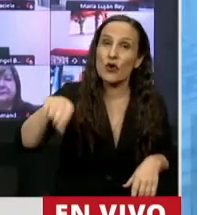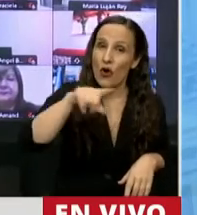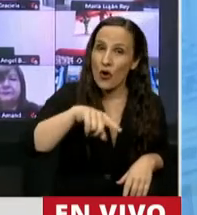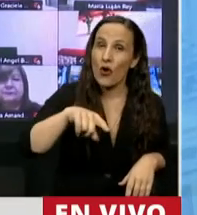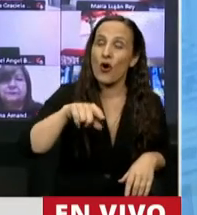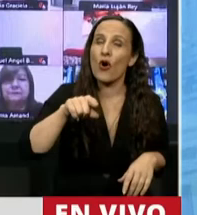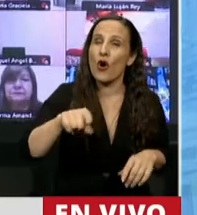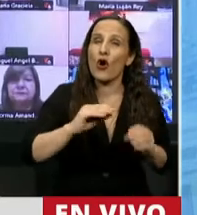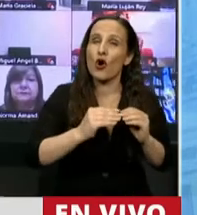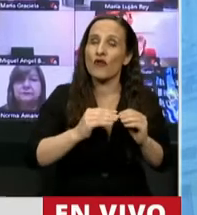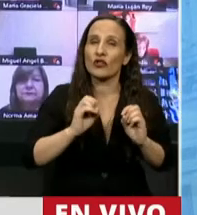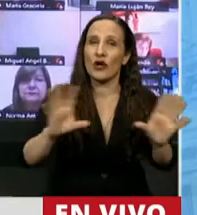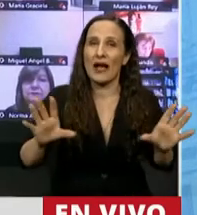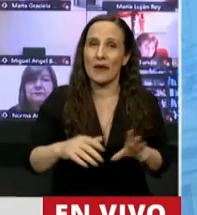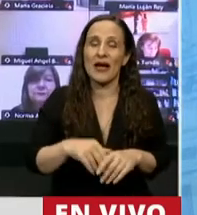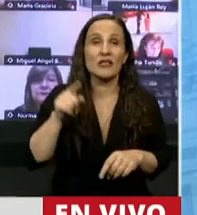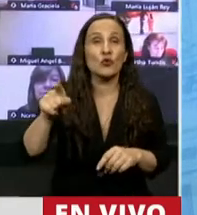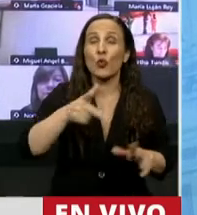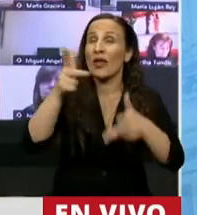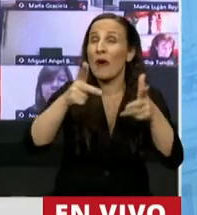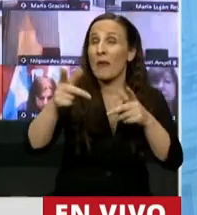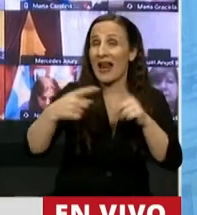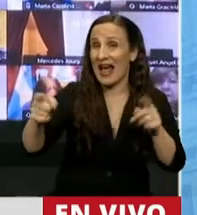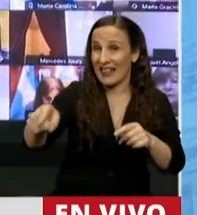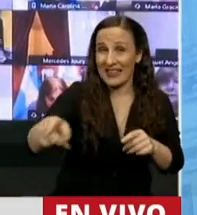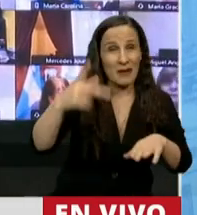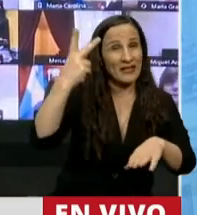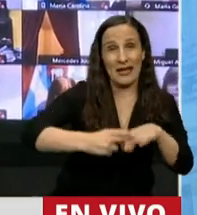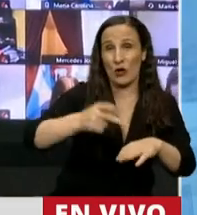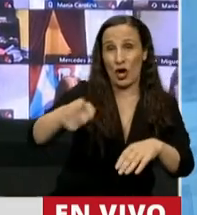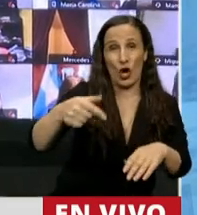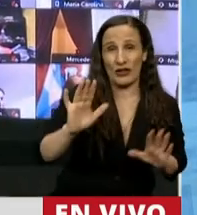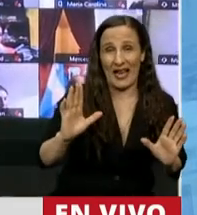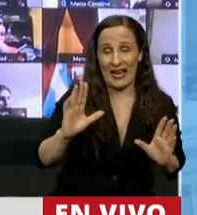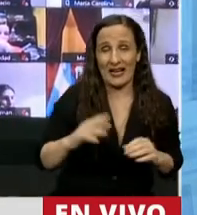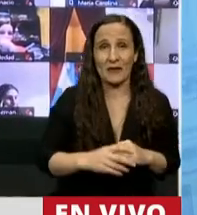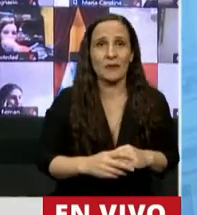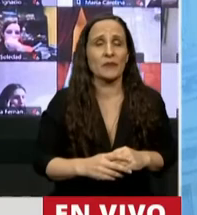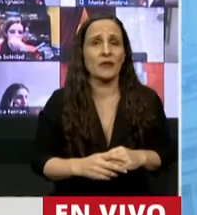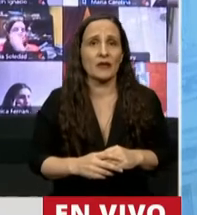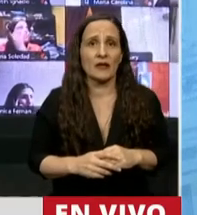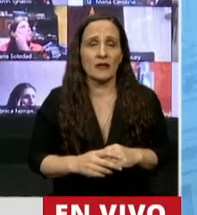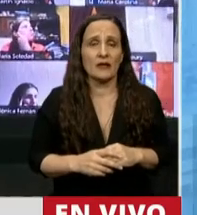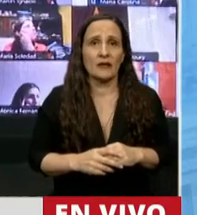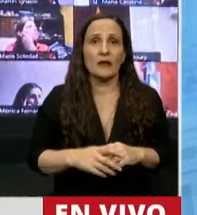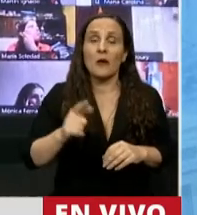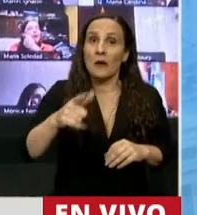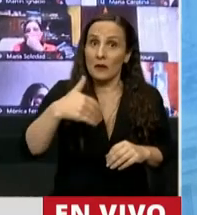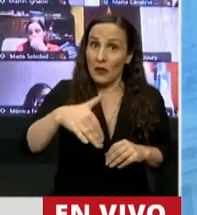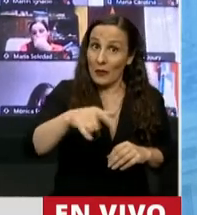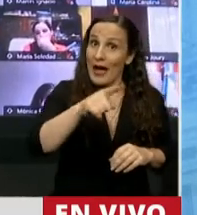entrando en un grave conflicto, no solamente parlamentario, sino en la consecución de un